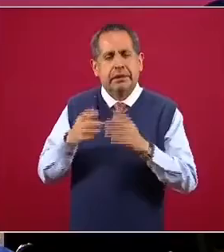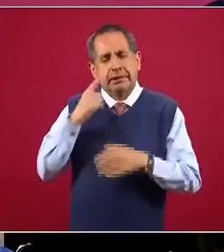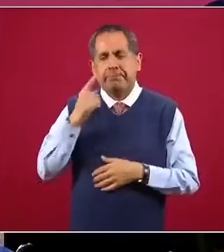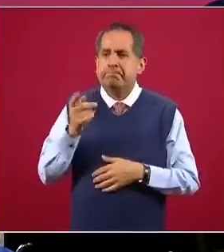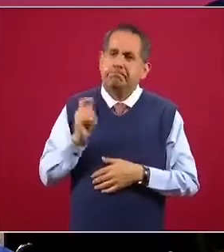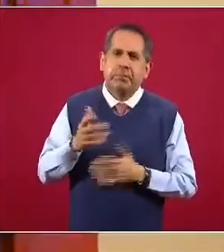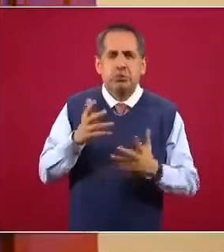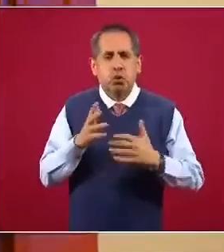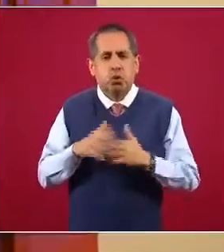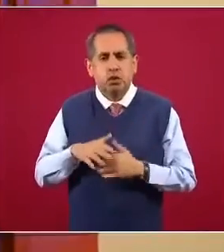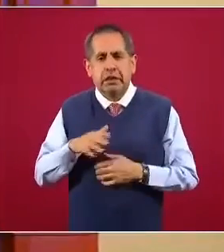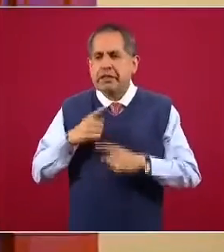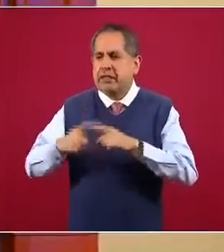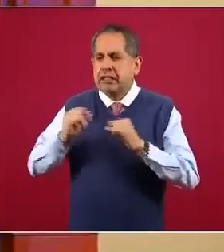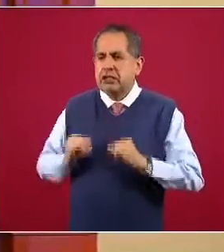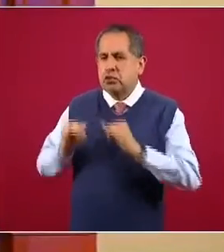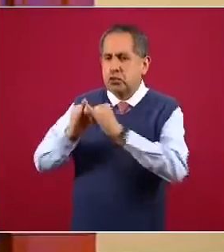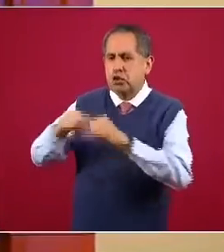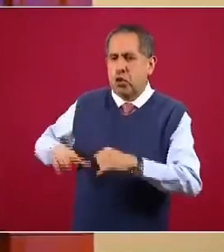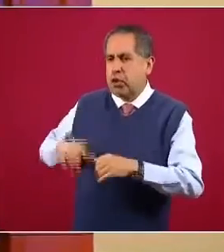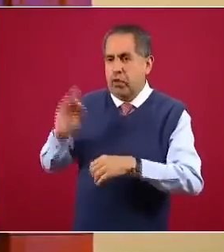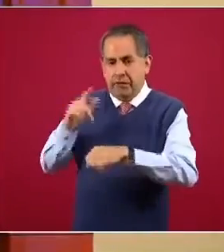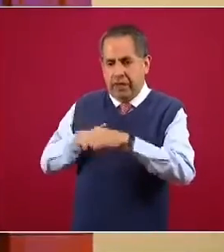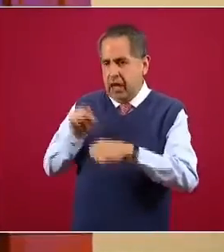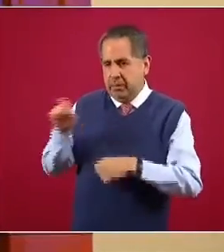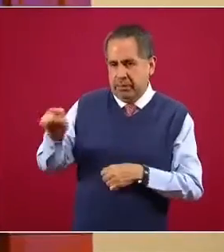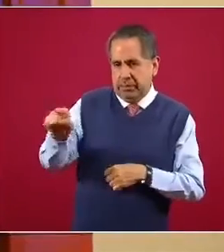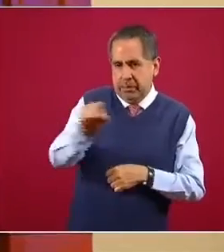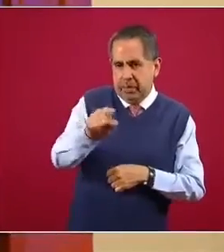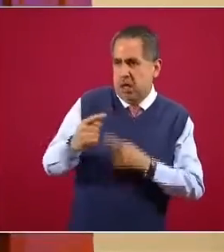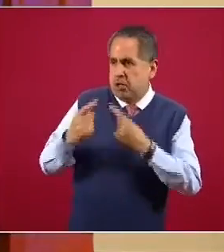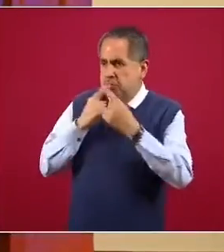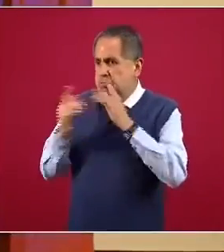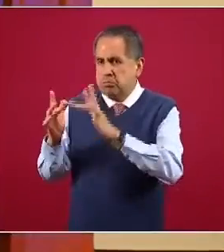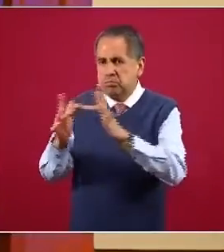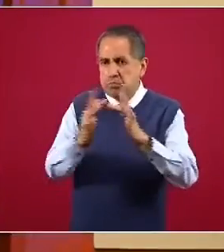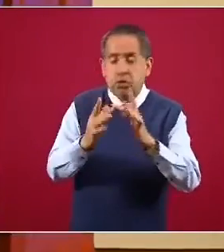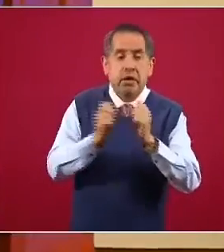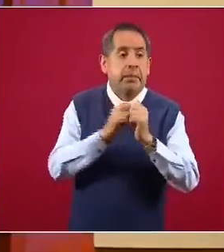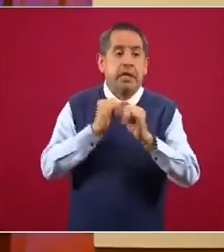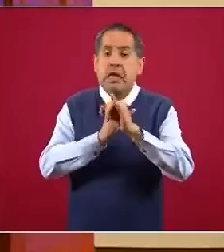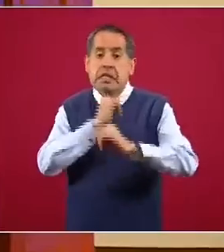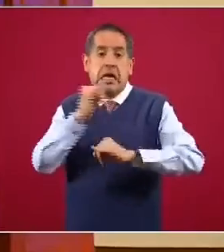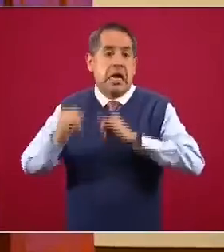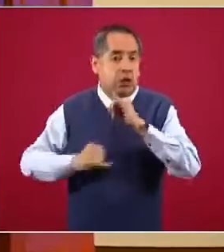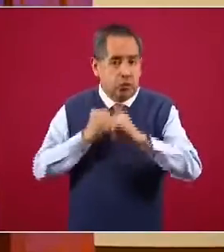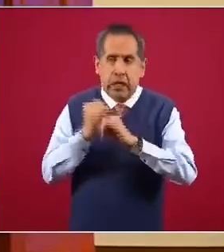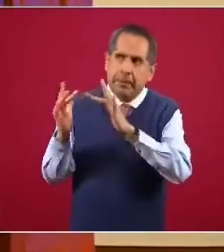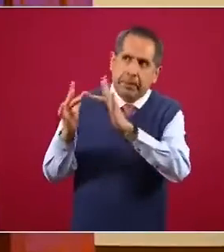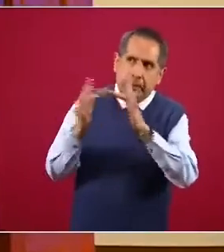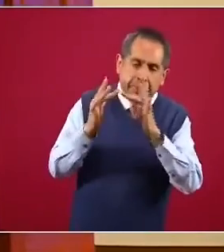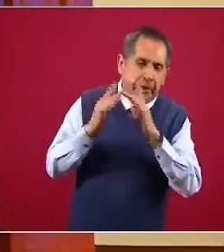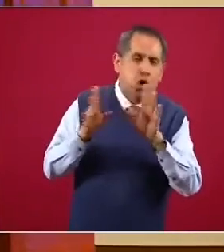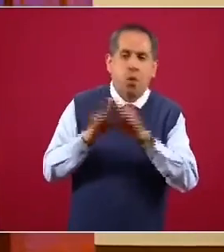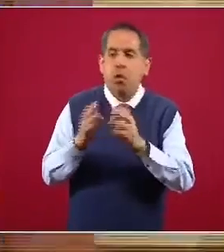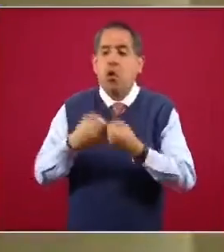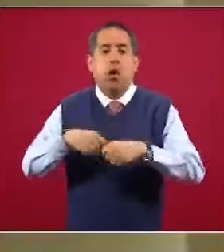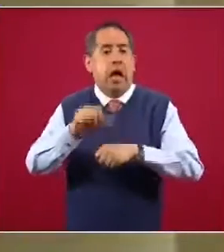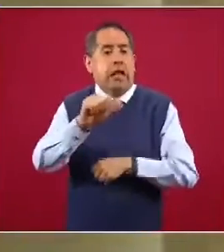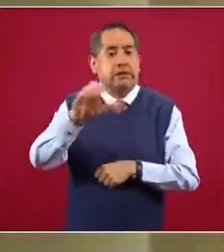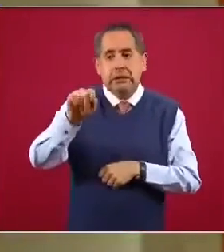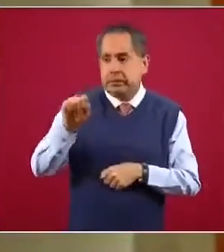casi todas las dependencias del gobierno federal, sino también con organismos internacionales, con sociedad